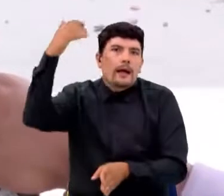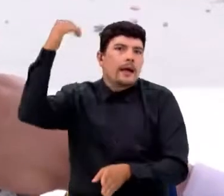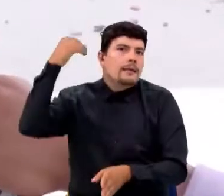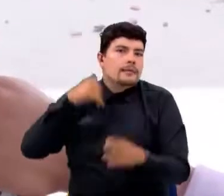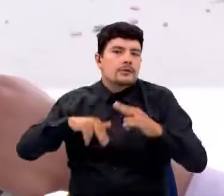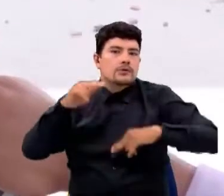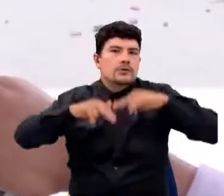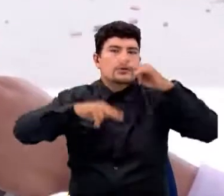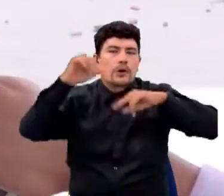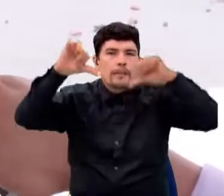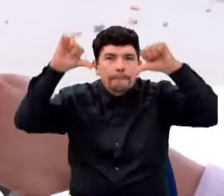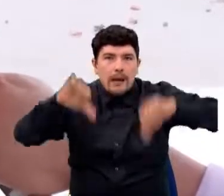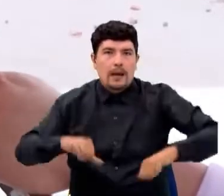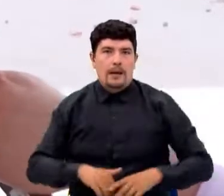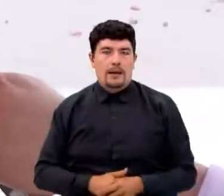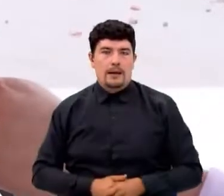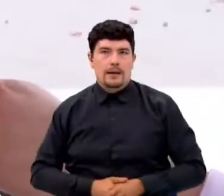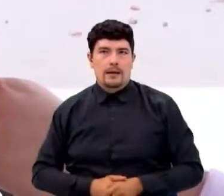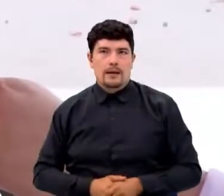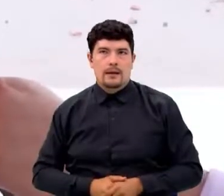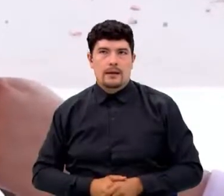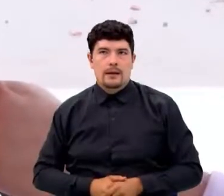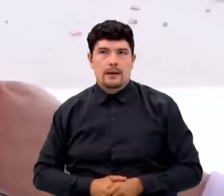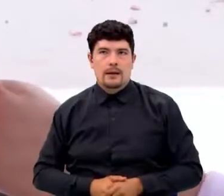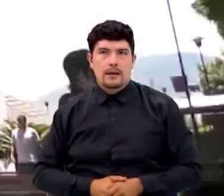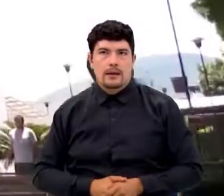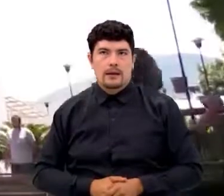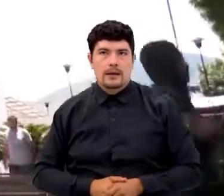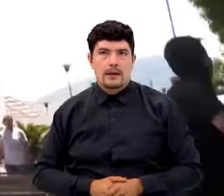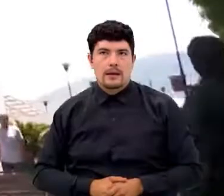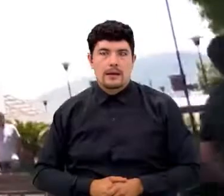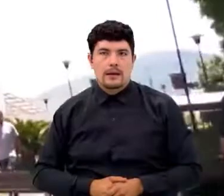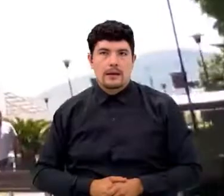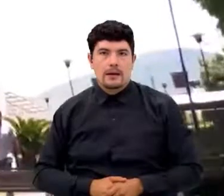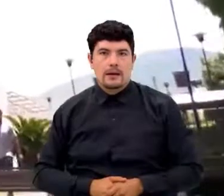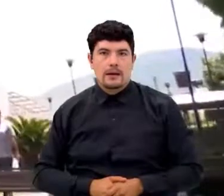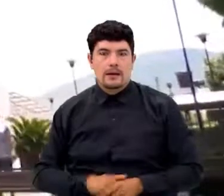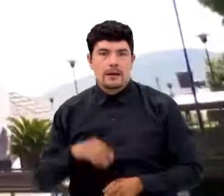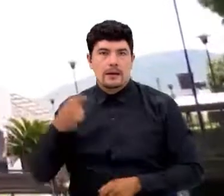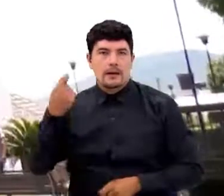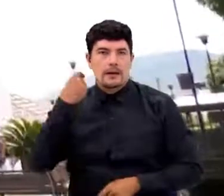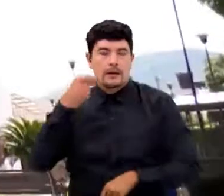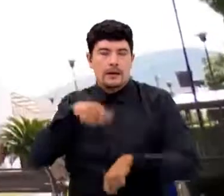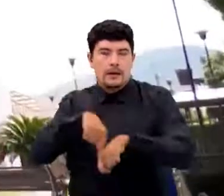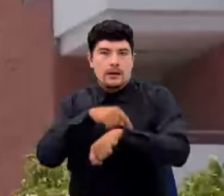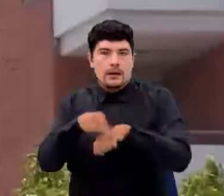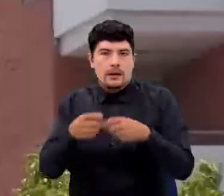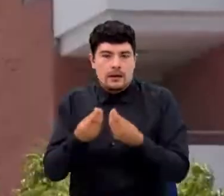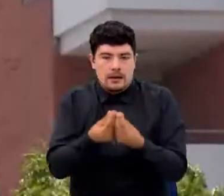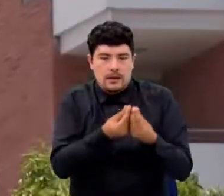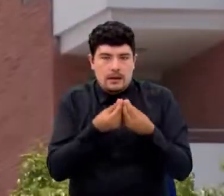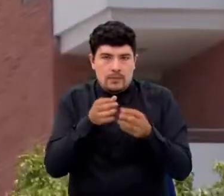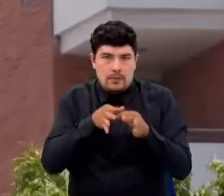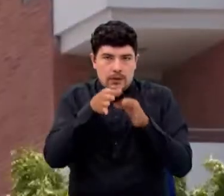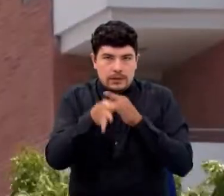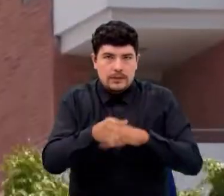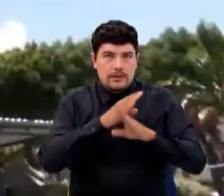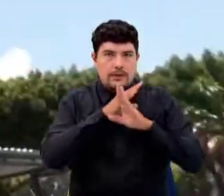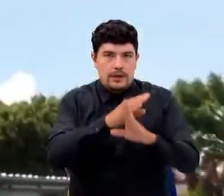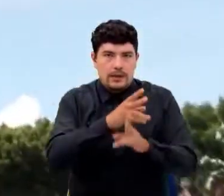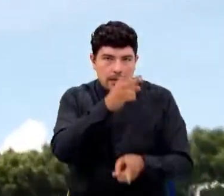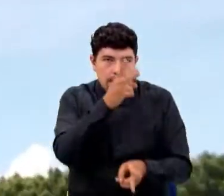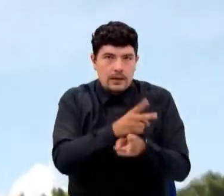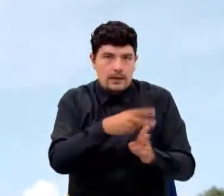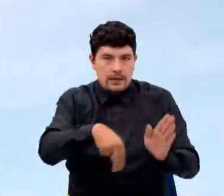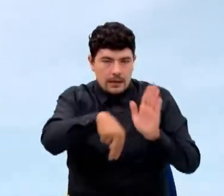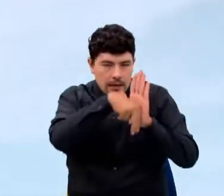están, como ustedes ven, no amenazando ruina, arruinando nuestro edificio. En las últimas horas, el Consejo Municipal de Gestión del Riesgo reiteró